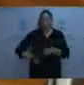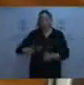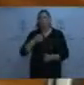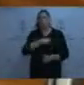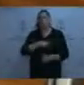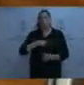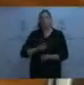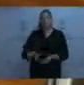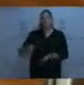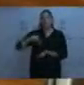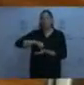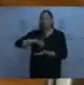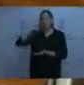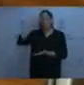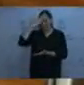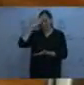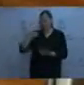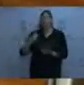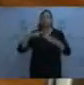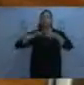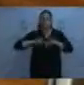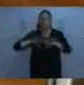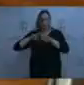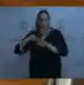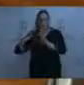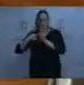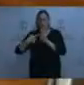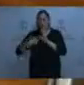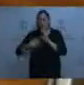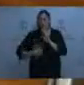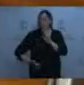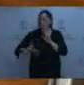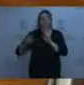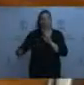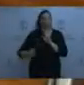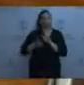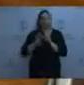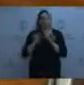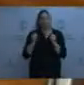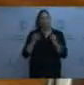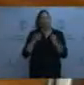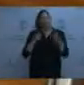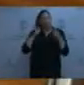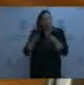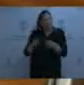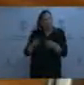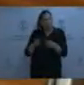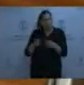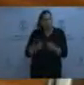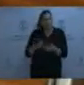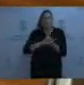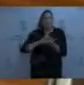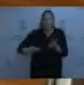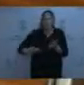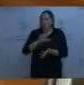la encargada de revisar y de corregir y elevar a definitivas esa calificación. ¿Cuándo se van a comunicar los informes